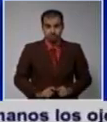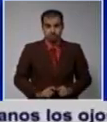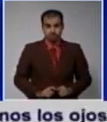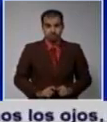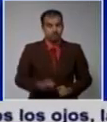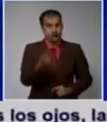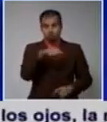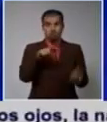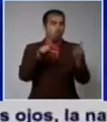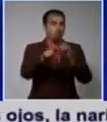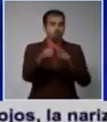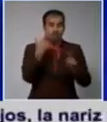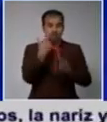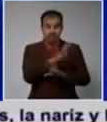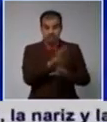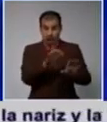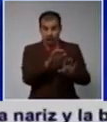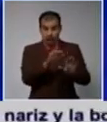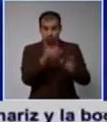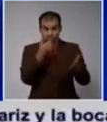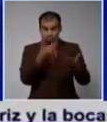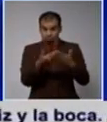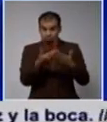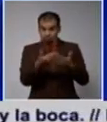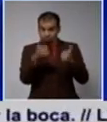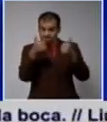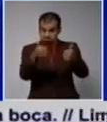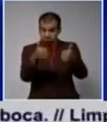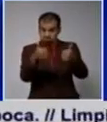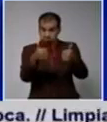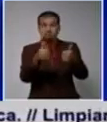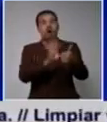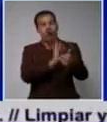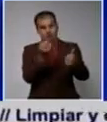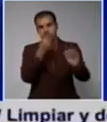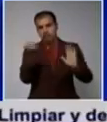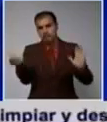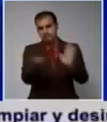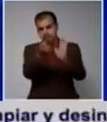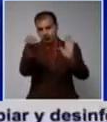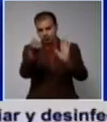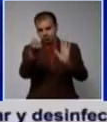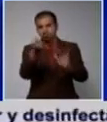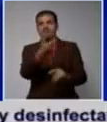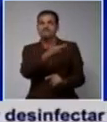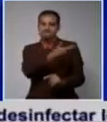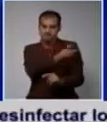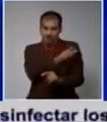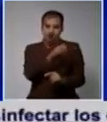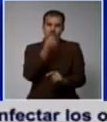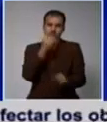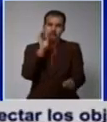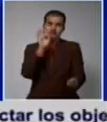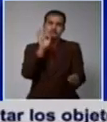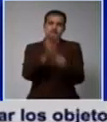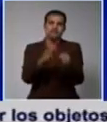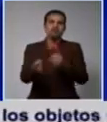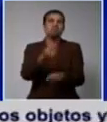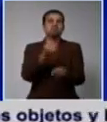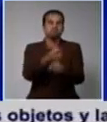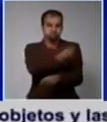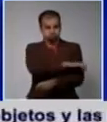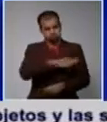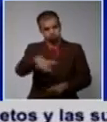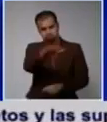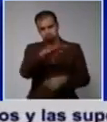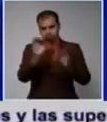ya lograr la aprobación total de la vacuna para su aplicación. Y se va a hacer, como tú bien tú